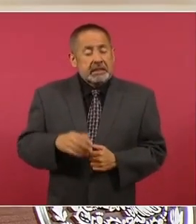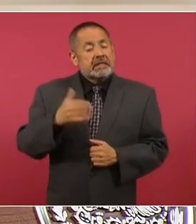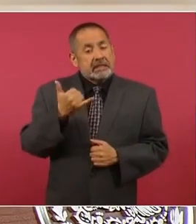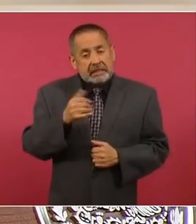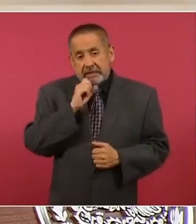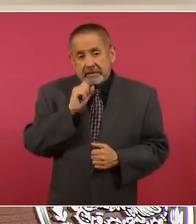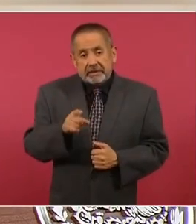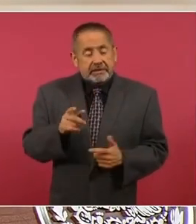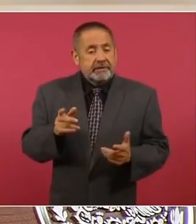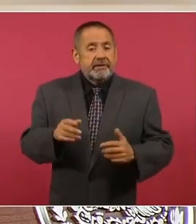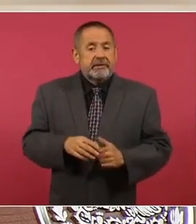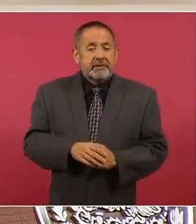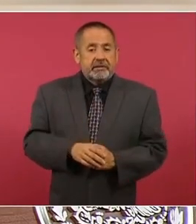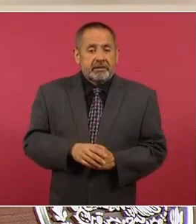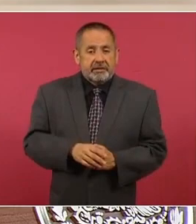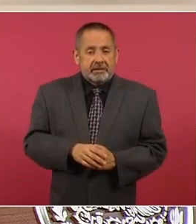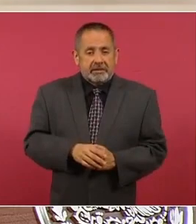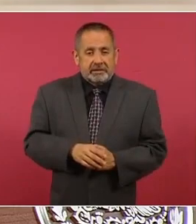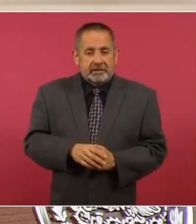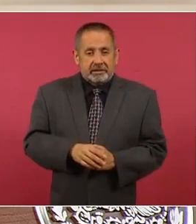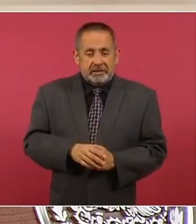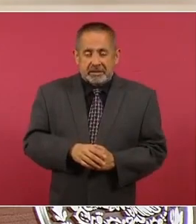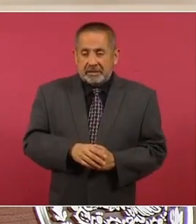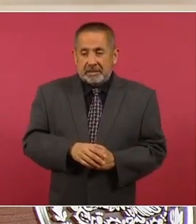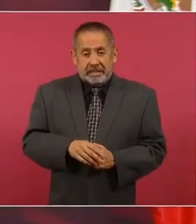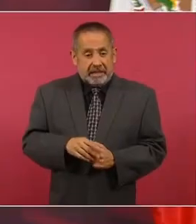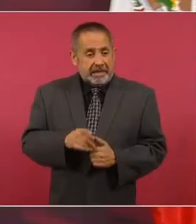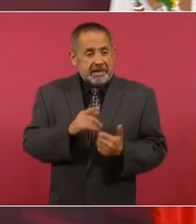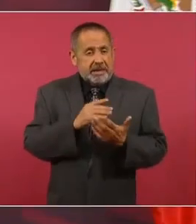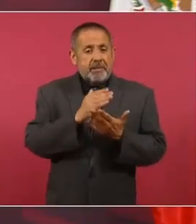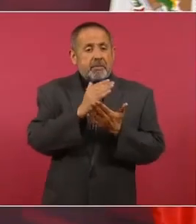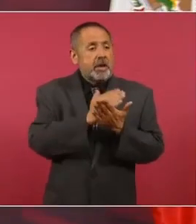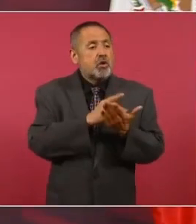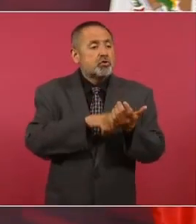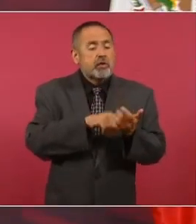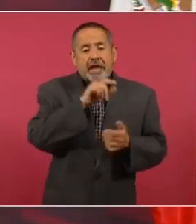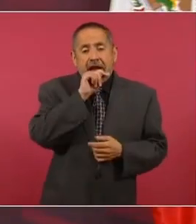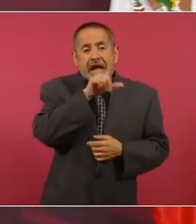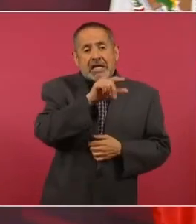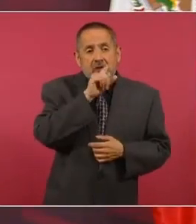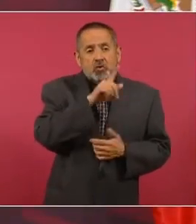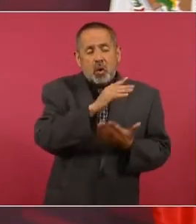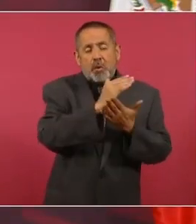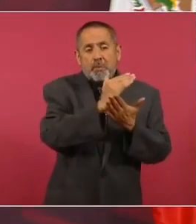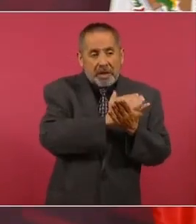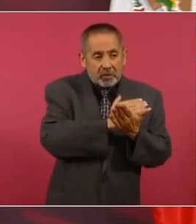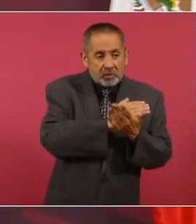Inclusive, menos homicidios en Jalisco,